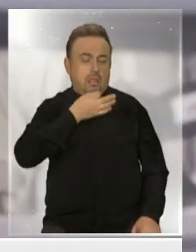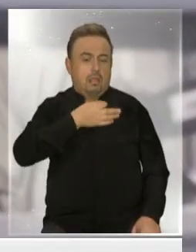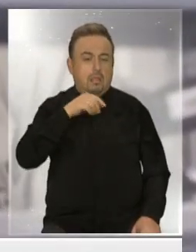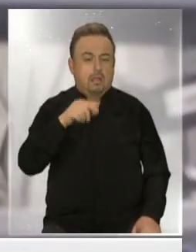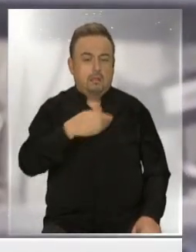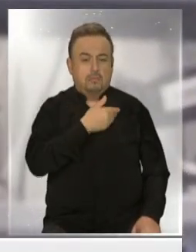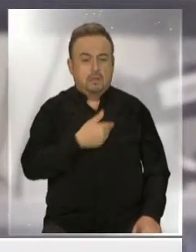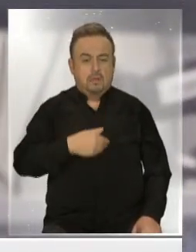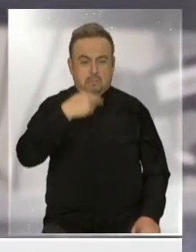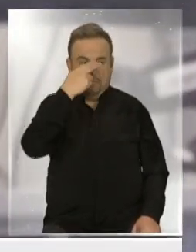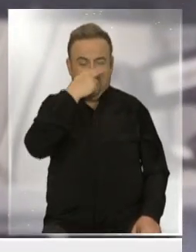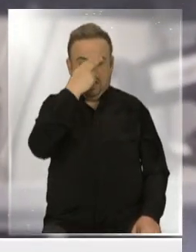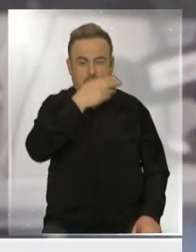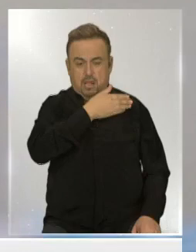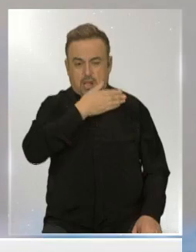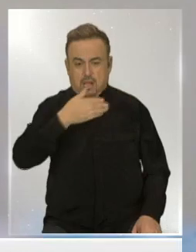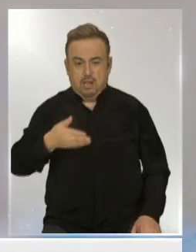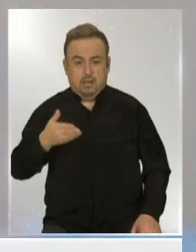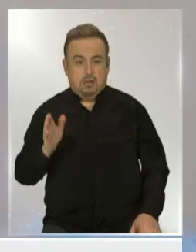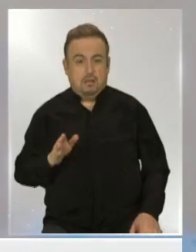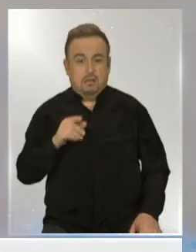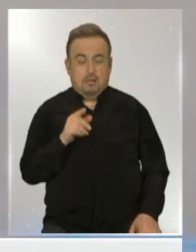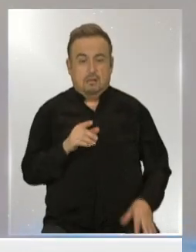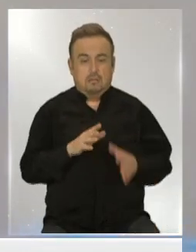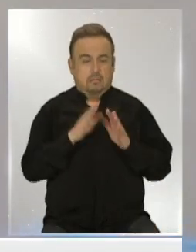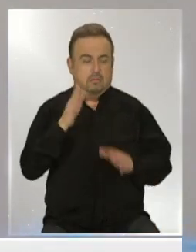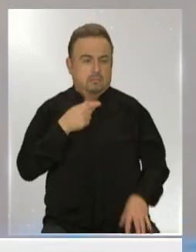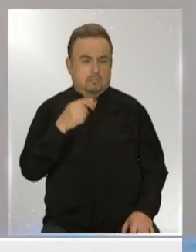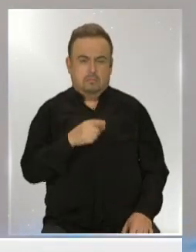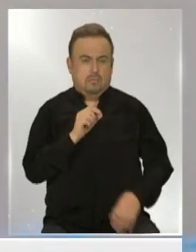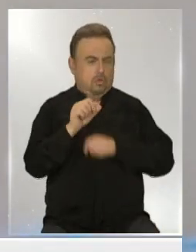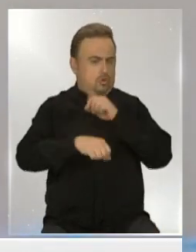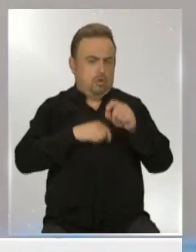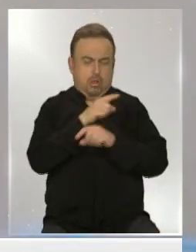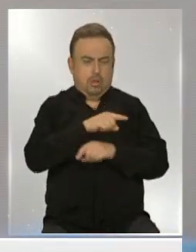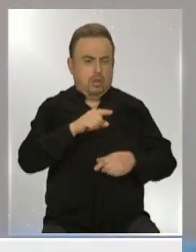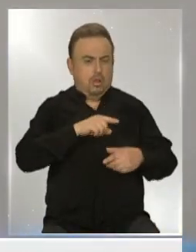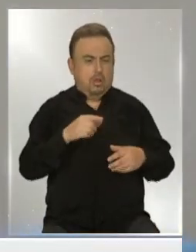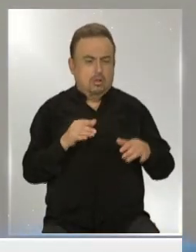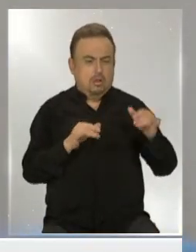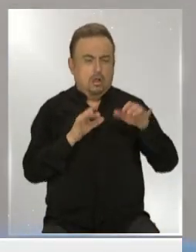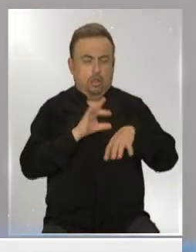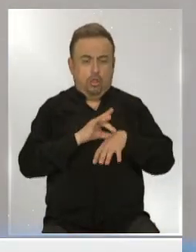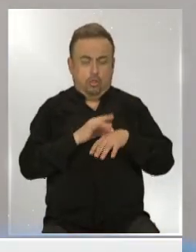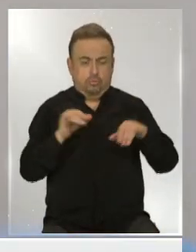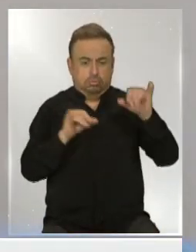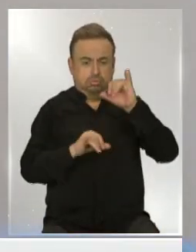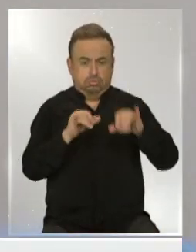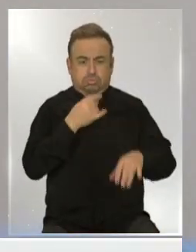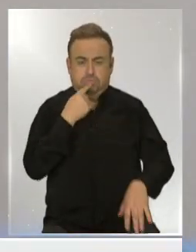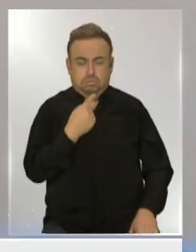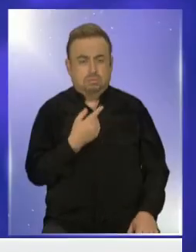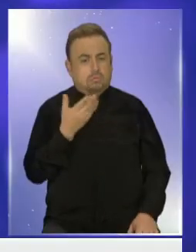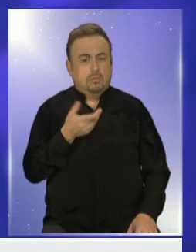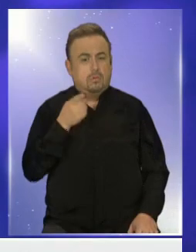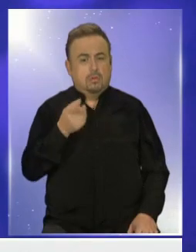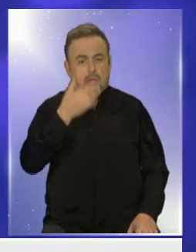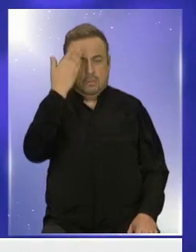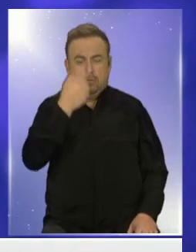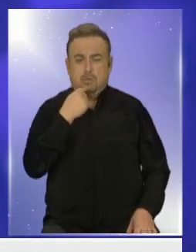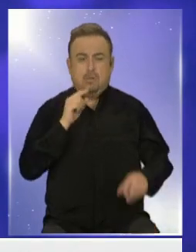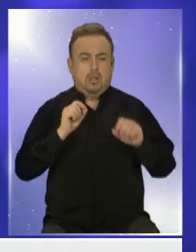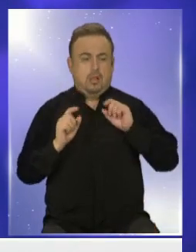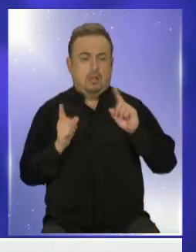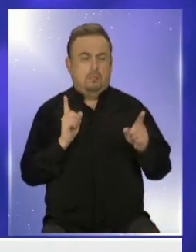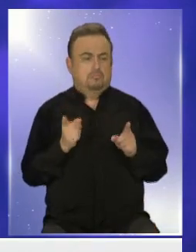reiterada desde marzo y que obviamente ha recibido el rechazo, sobre todo en la comunidad científica. Tras ser consultado, Trump defendió su